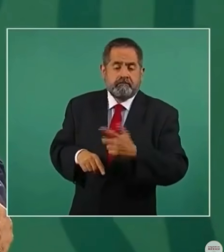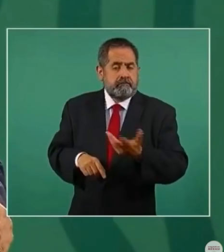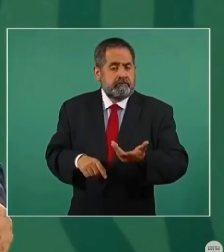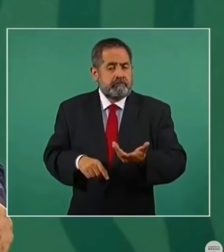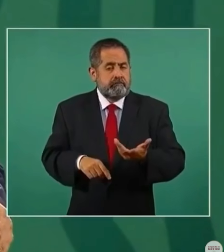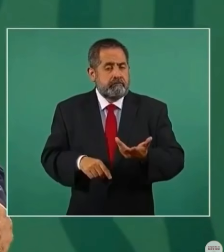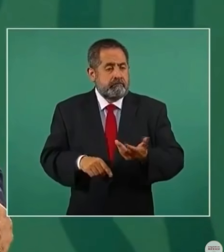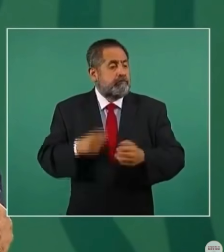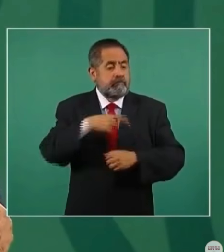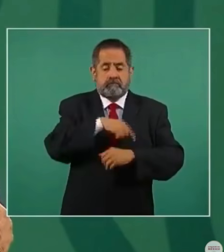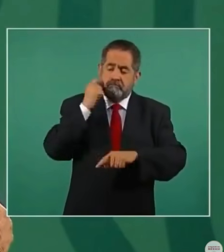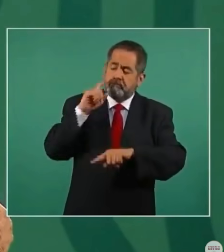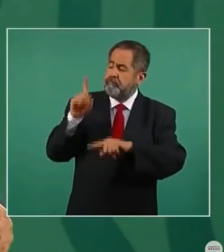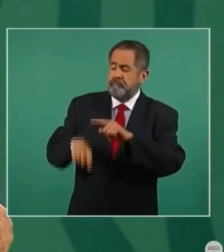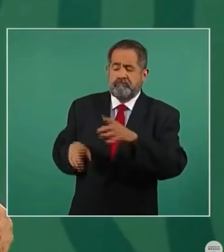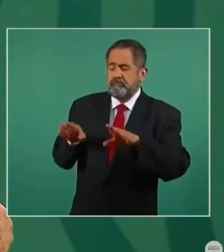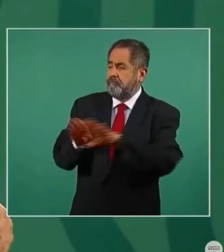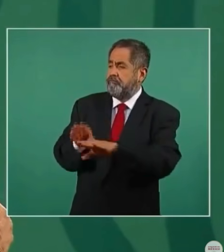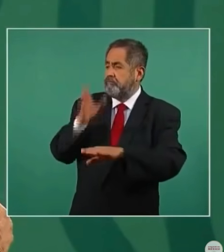los iban a cancelar.